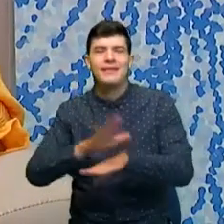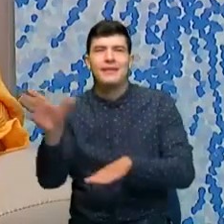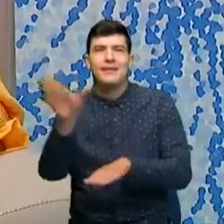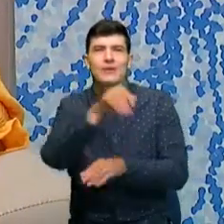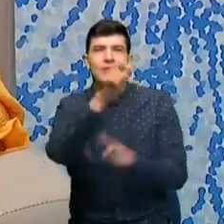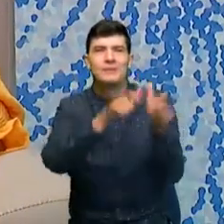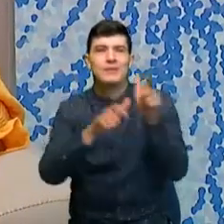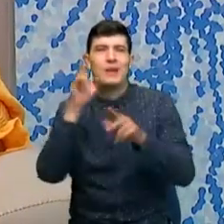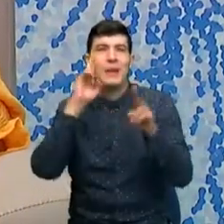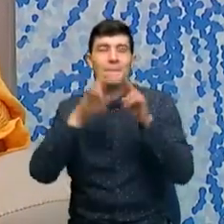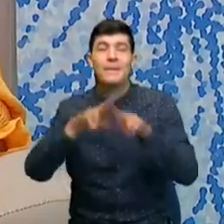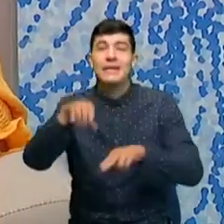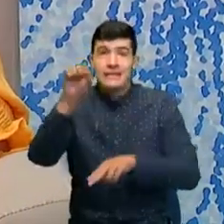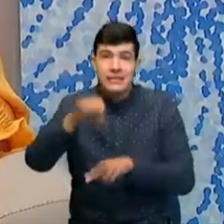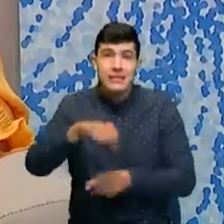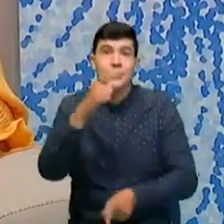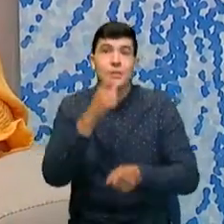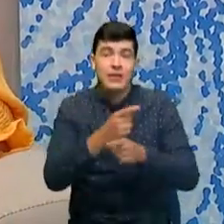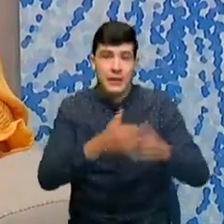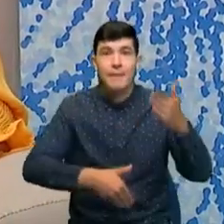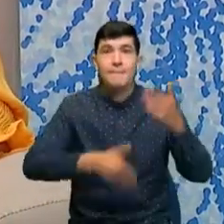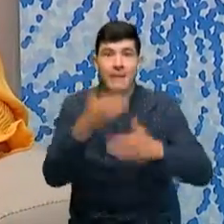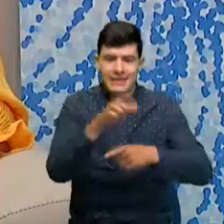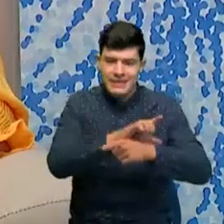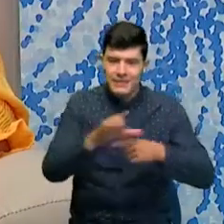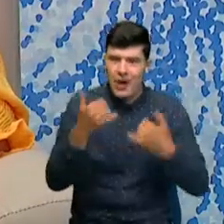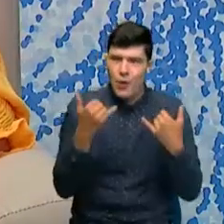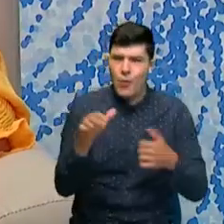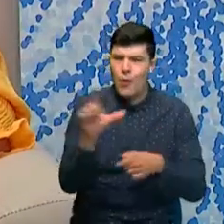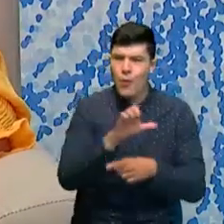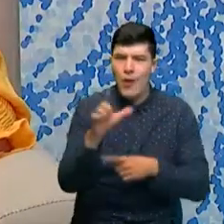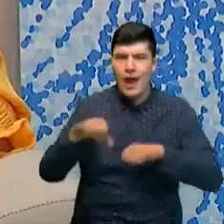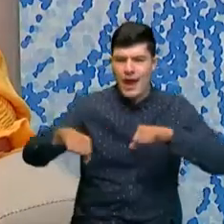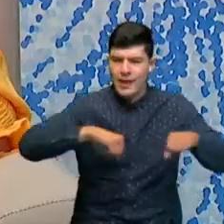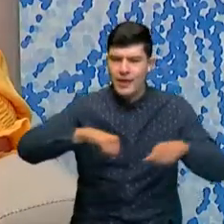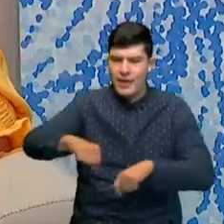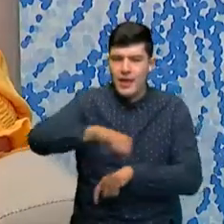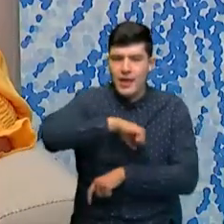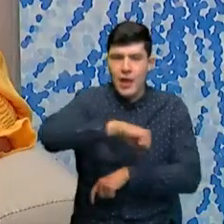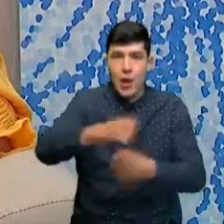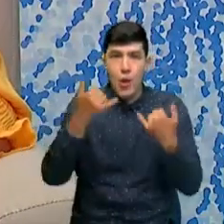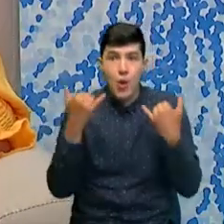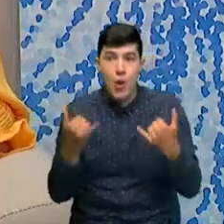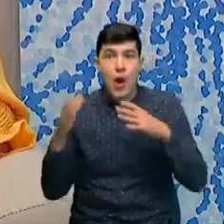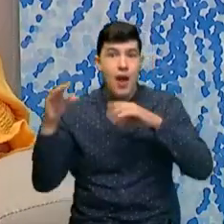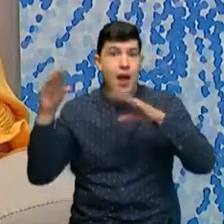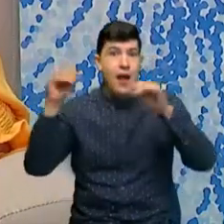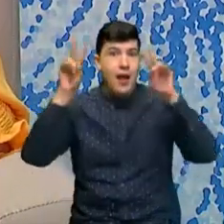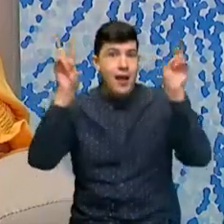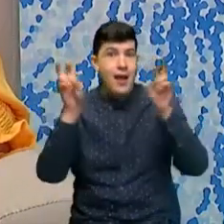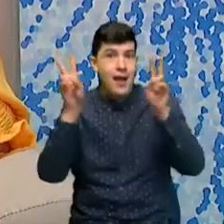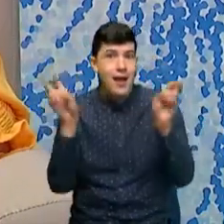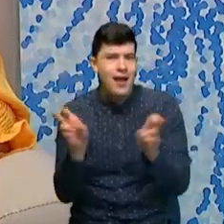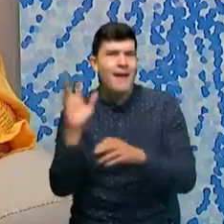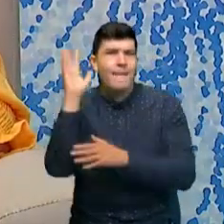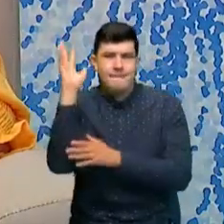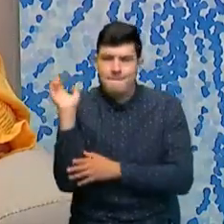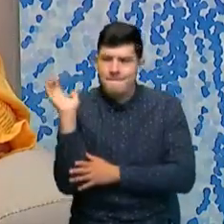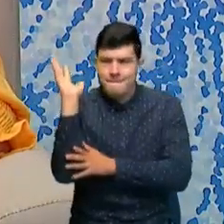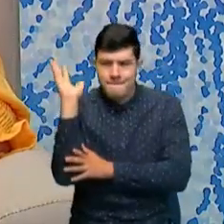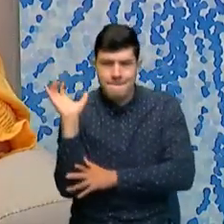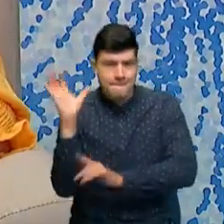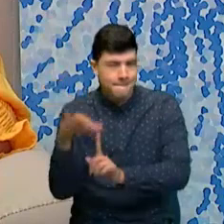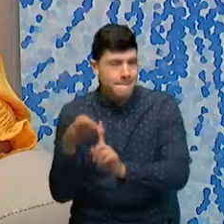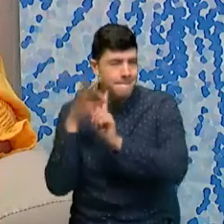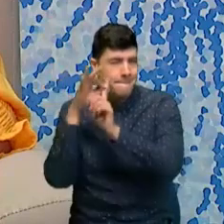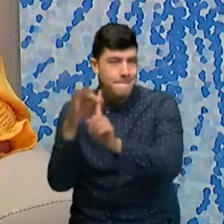televidentes. Sí, iniciando semana con su programa Actúe en Derecho, hoy vamos a tratar el tema pensional. El tema